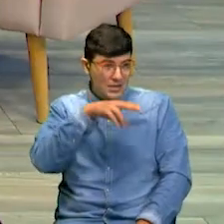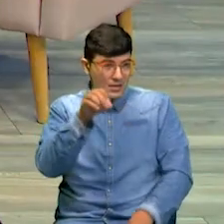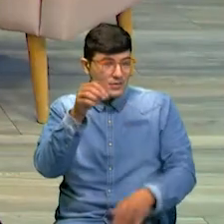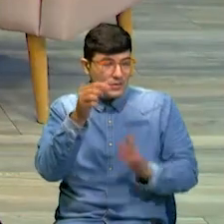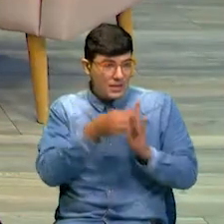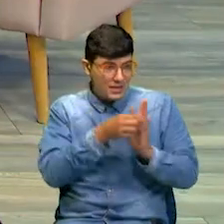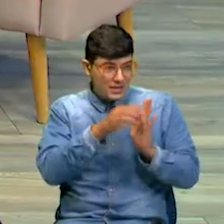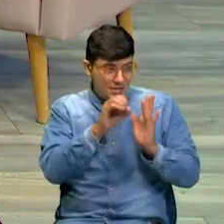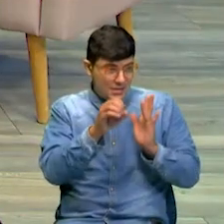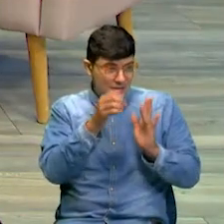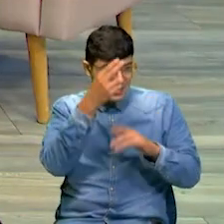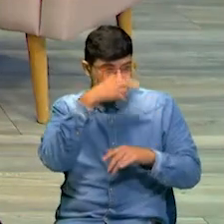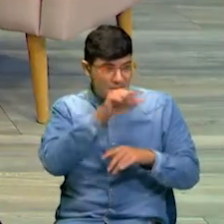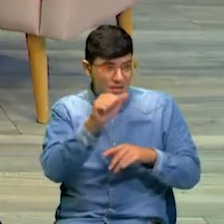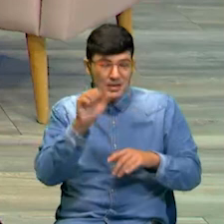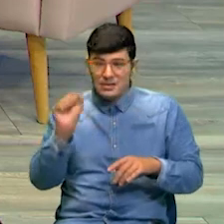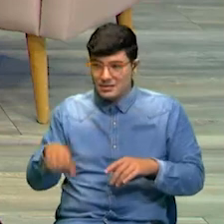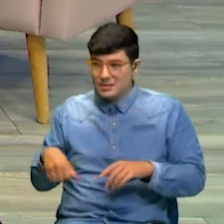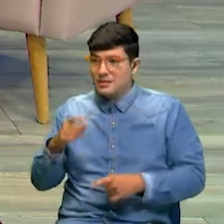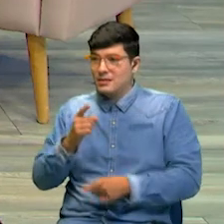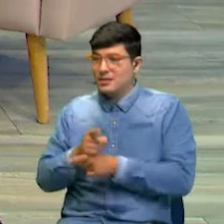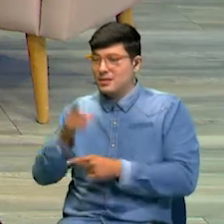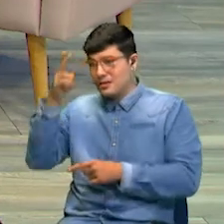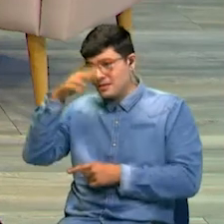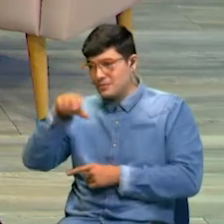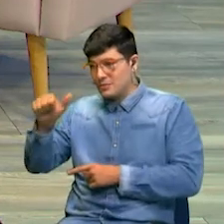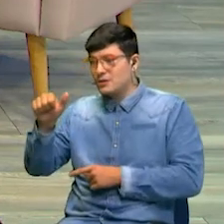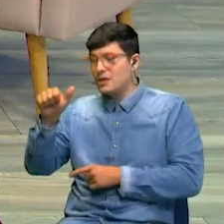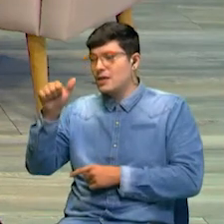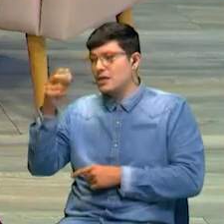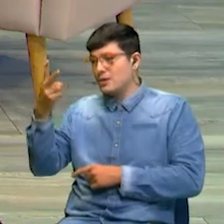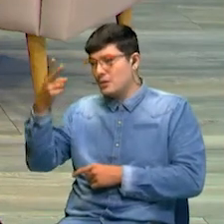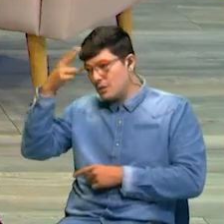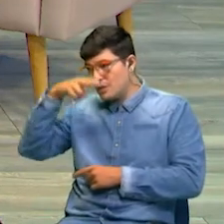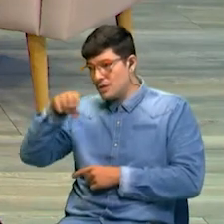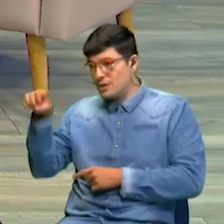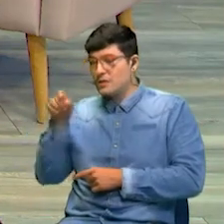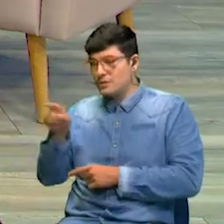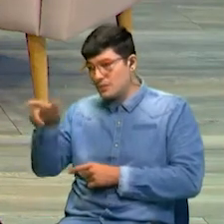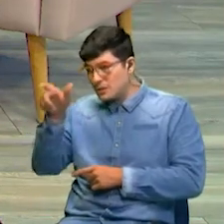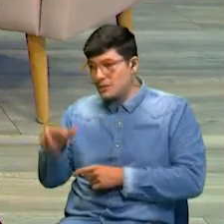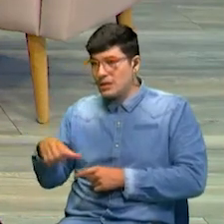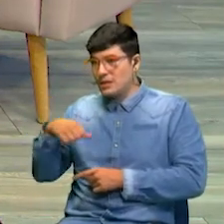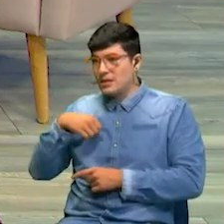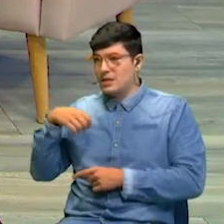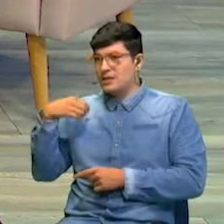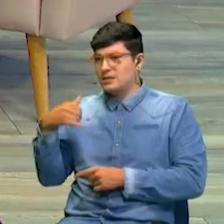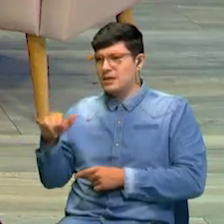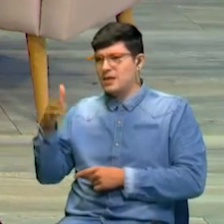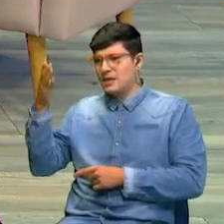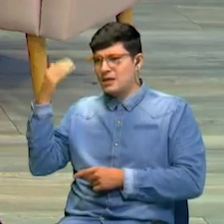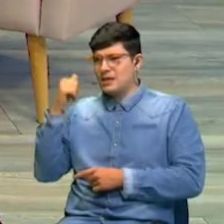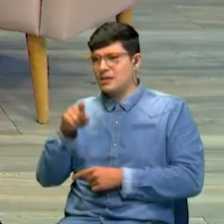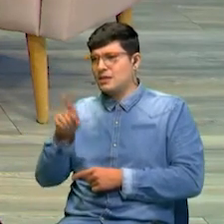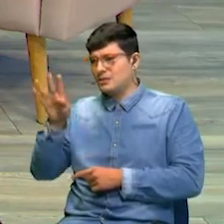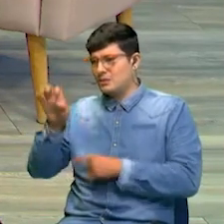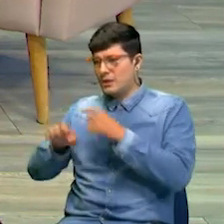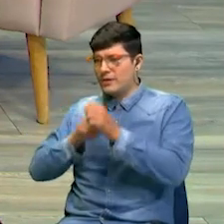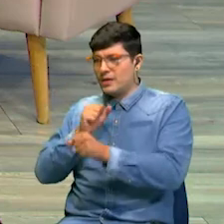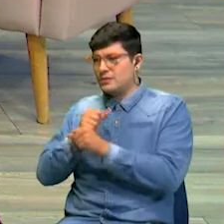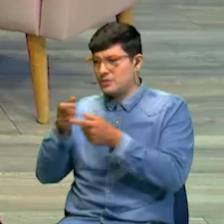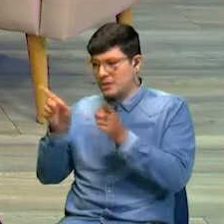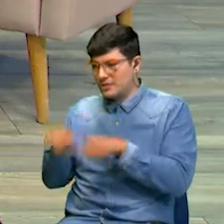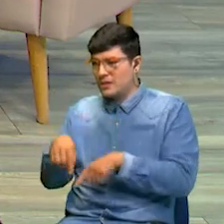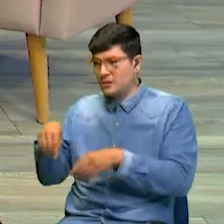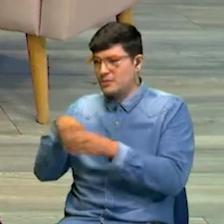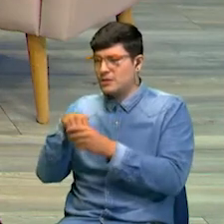Sí, él tiene una esposa y tiene dos hijos. Ella tiene apartamento, porque ella tiene como 19 años de estar en la policía.